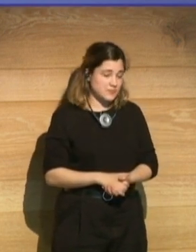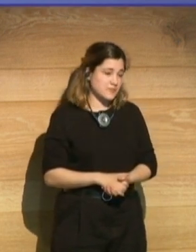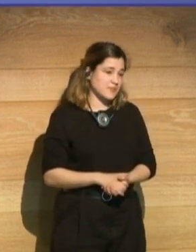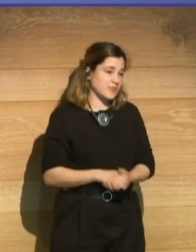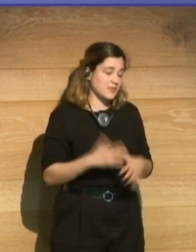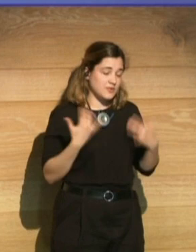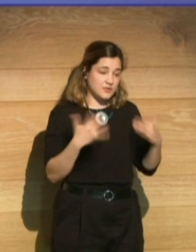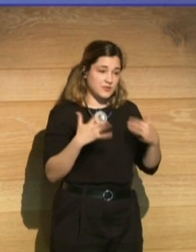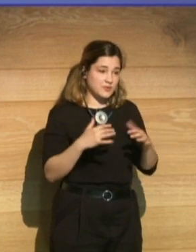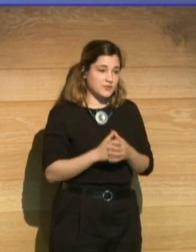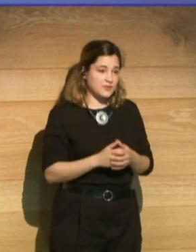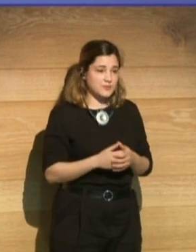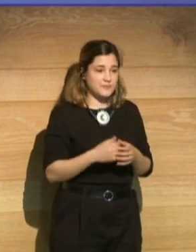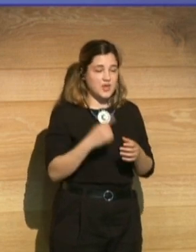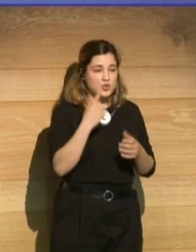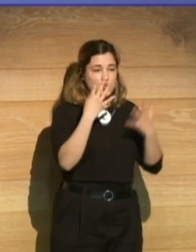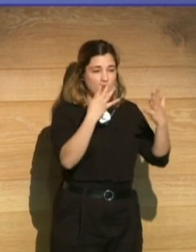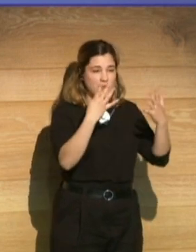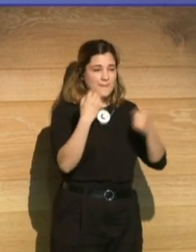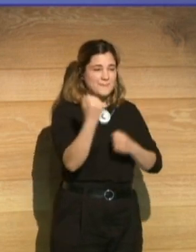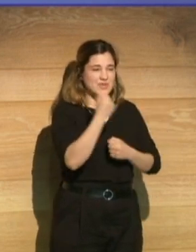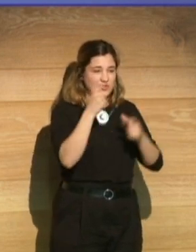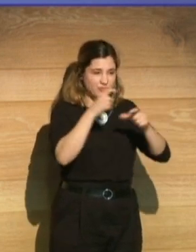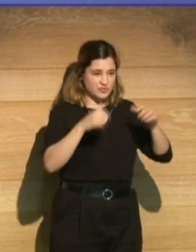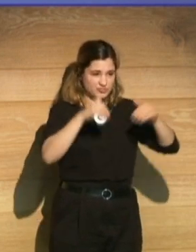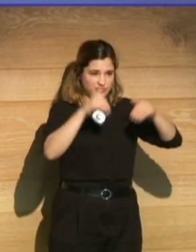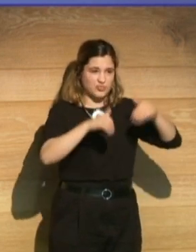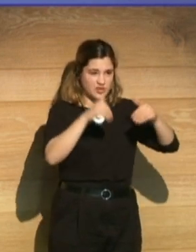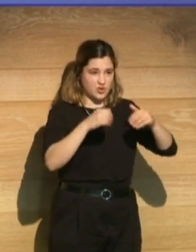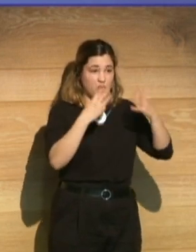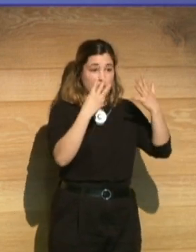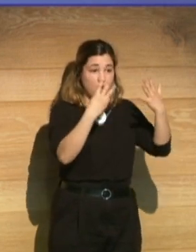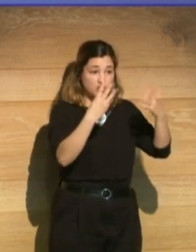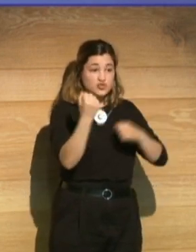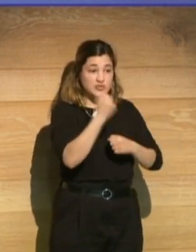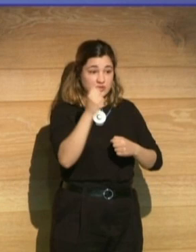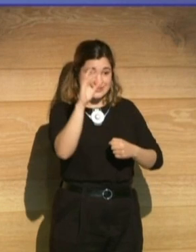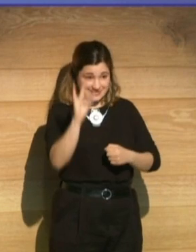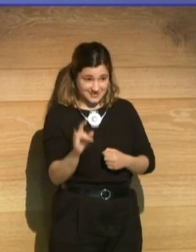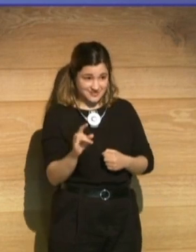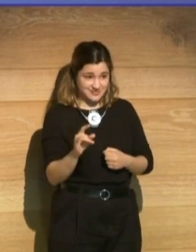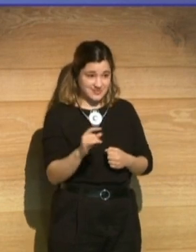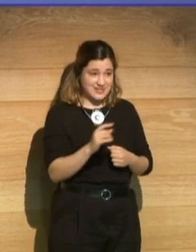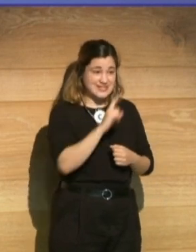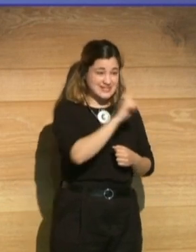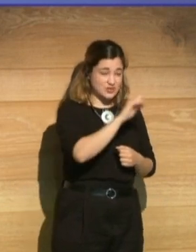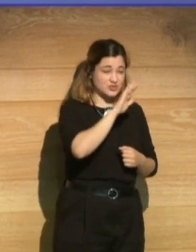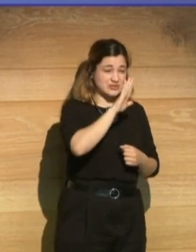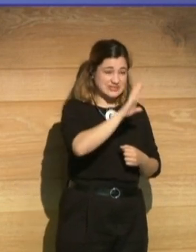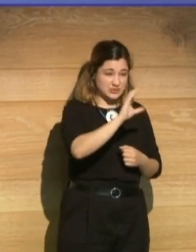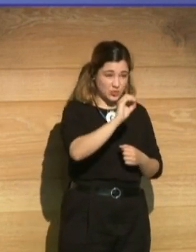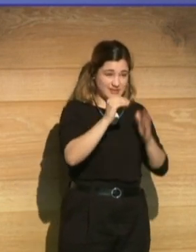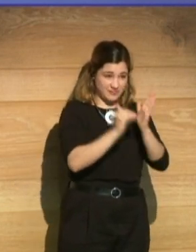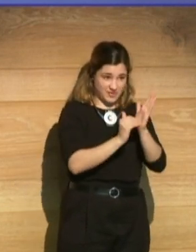momento. Votaron más de 9 millones de personas, se cuenta también en la novela. Más de 8 millones votaron que sí. Y hubo 150.000